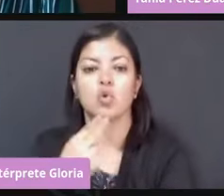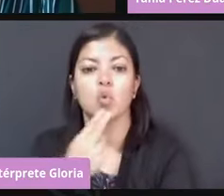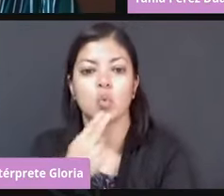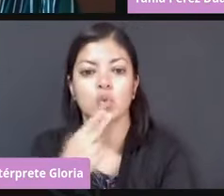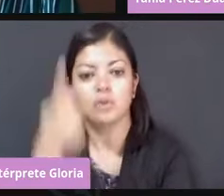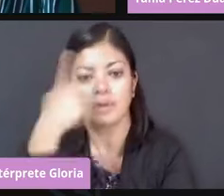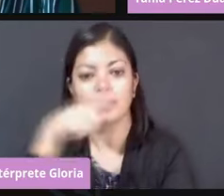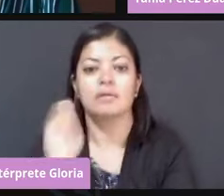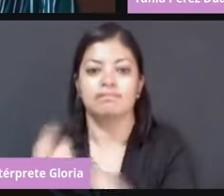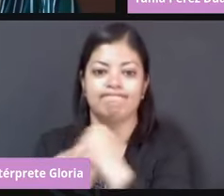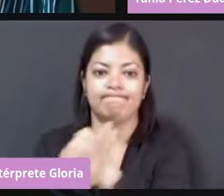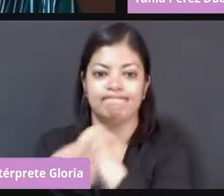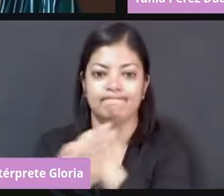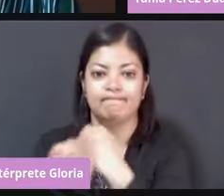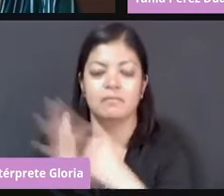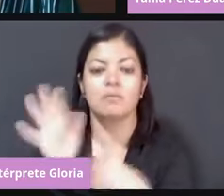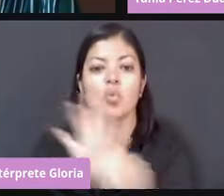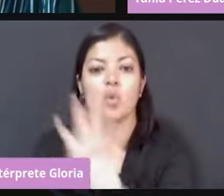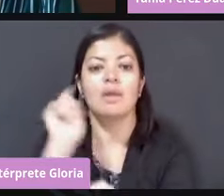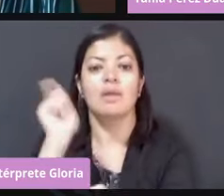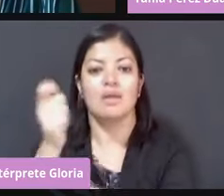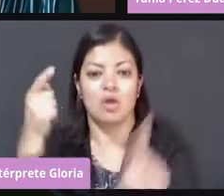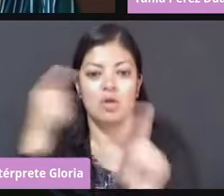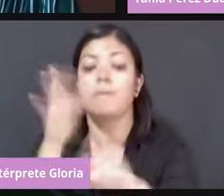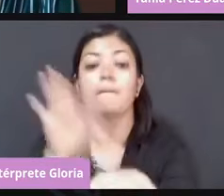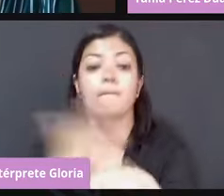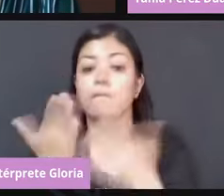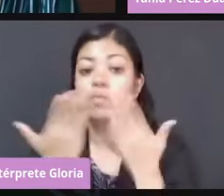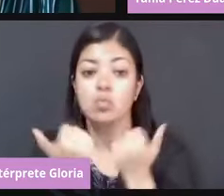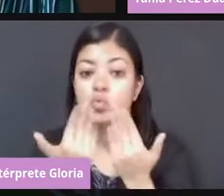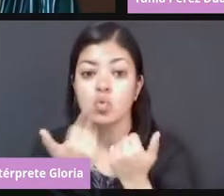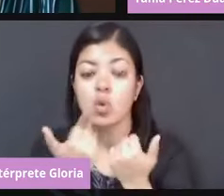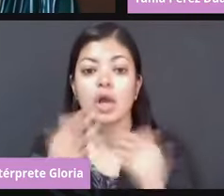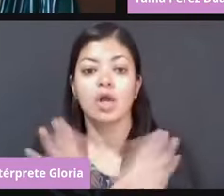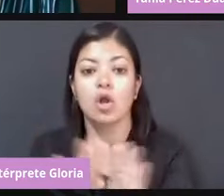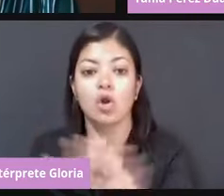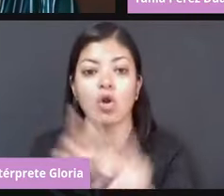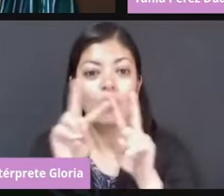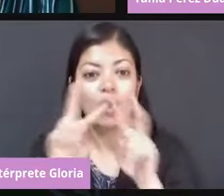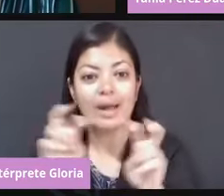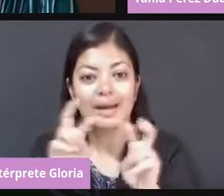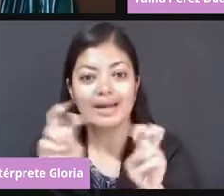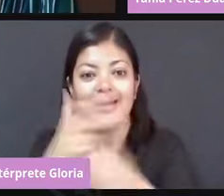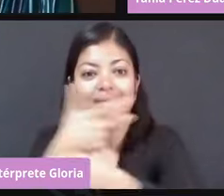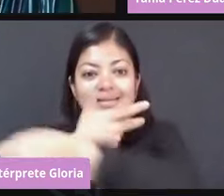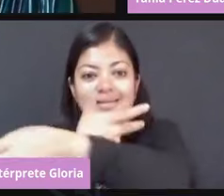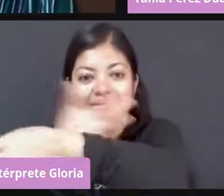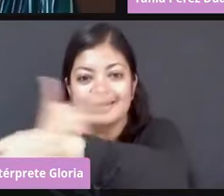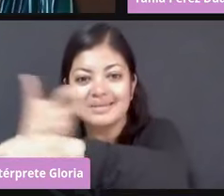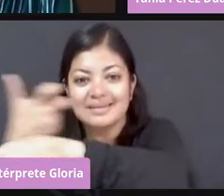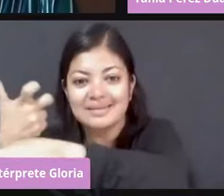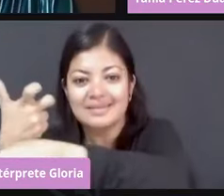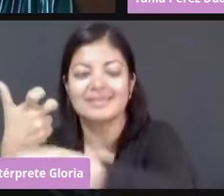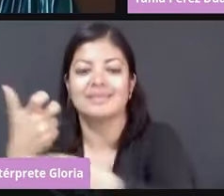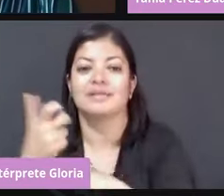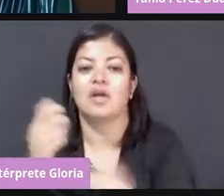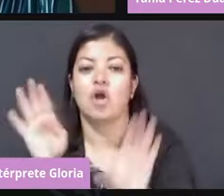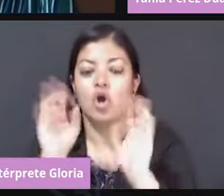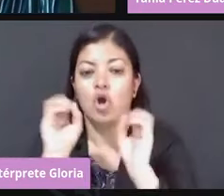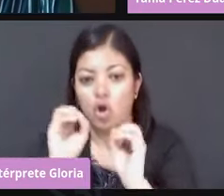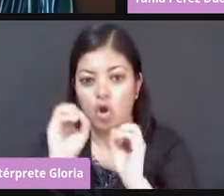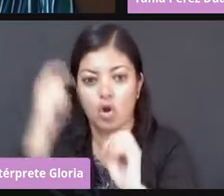de manera un poco más objetiva, porque no hay como un análisis de sangre o un mapeo cerebral o